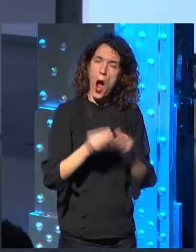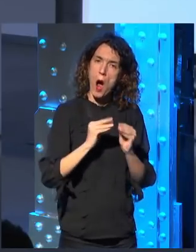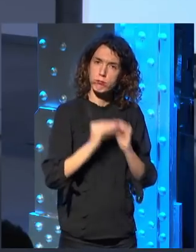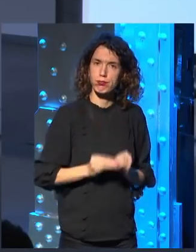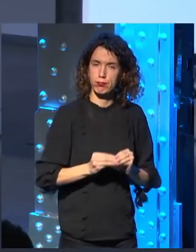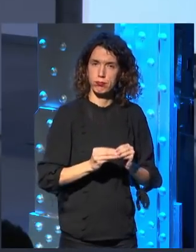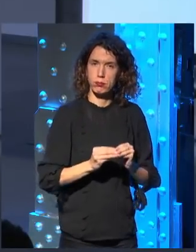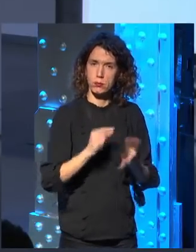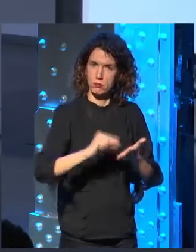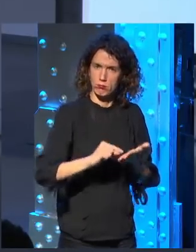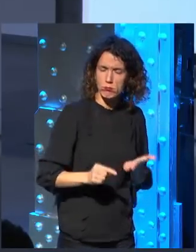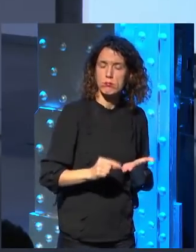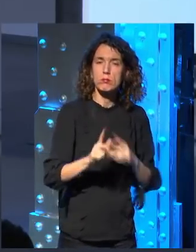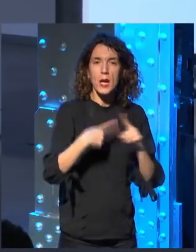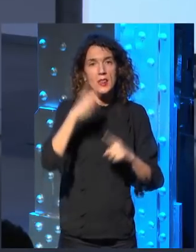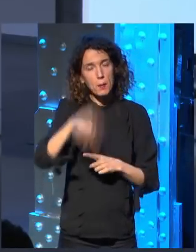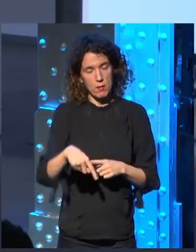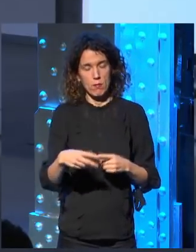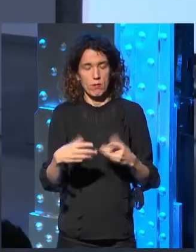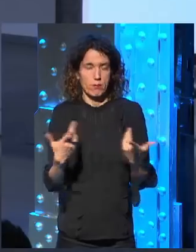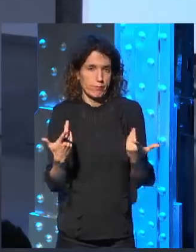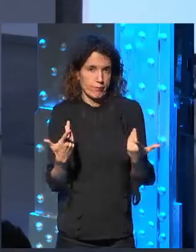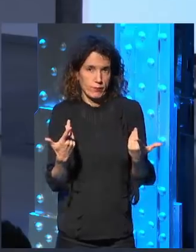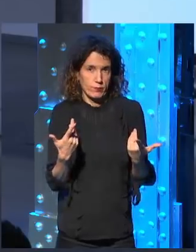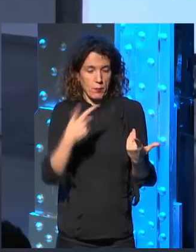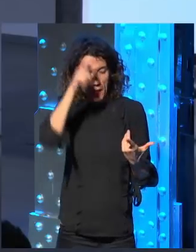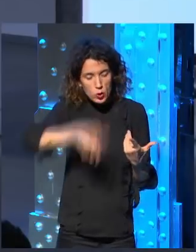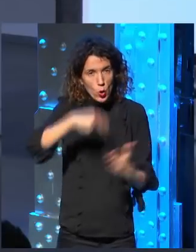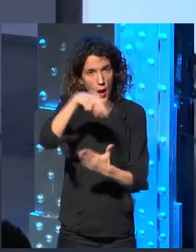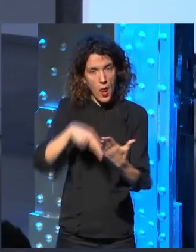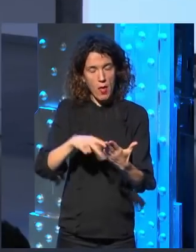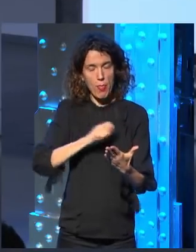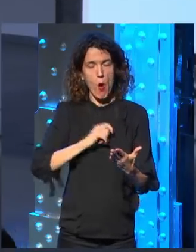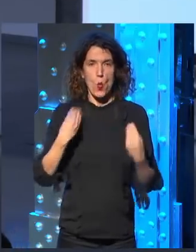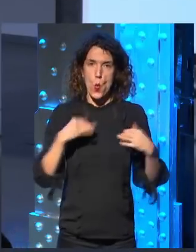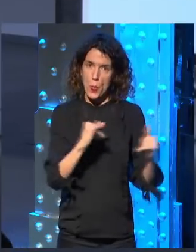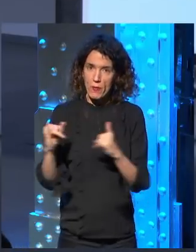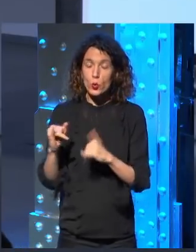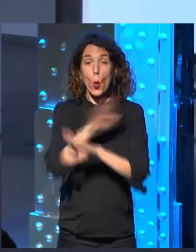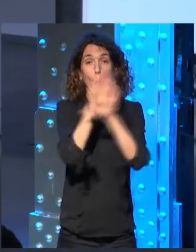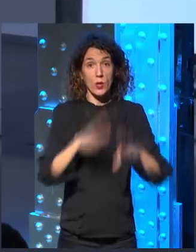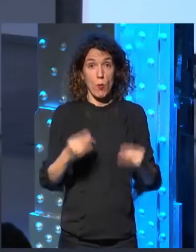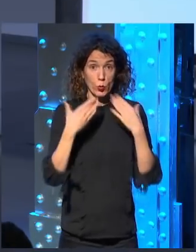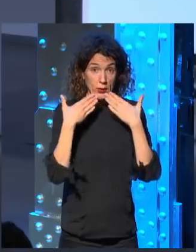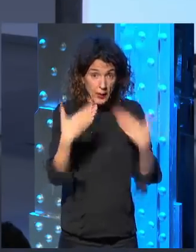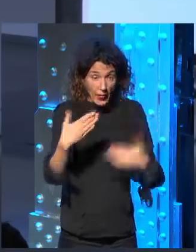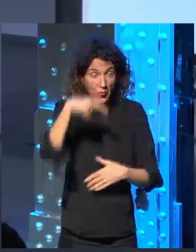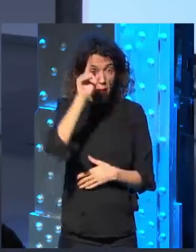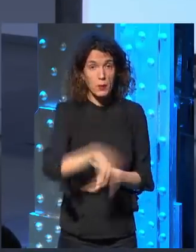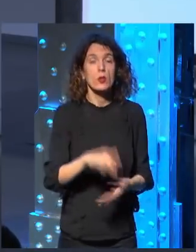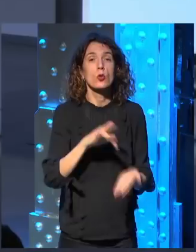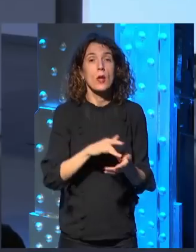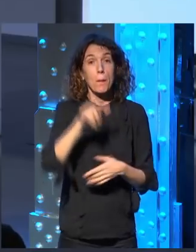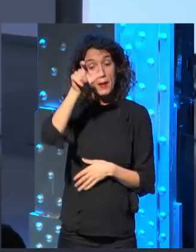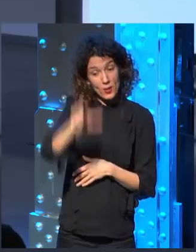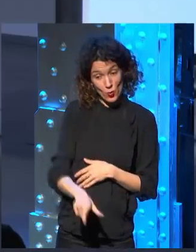ver, y además es algo que agradece muchísimo el lector cuando lo disfruta. Quiero, por último, agradecer también a